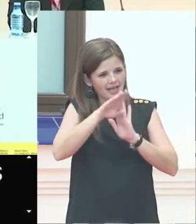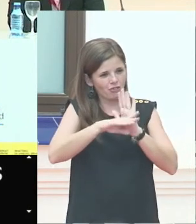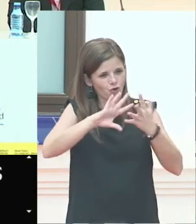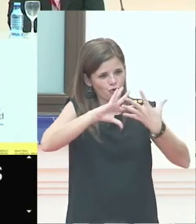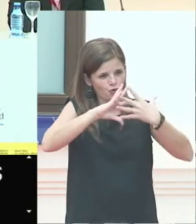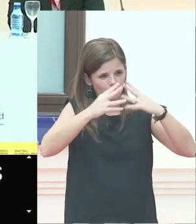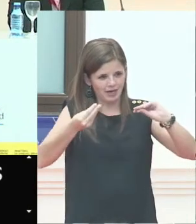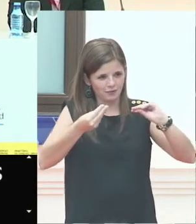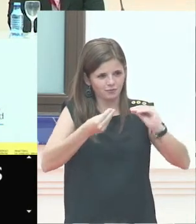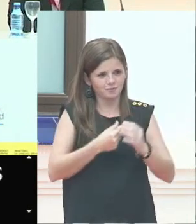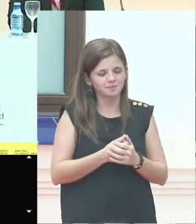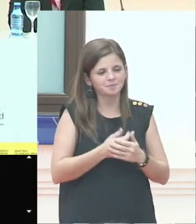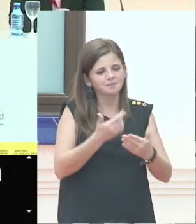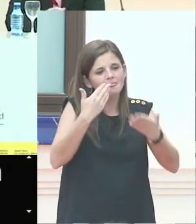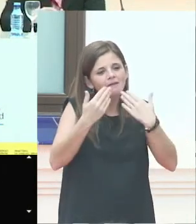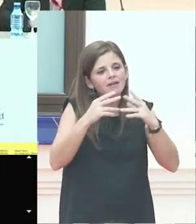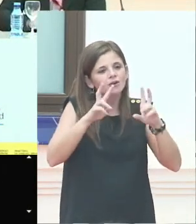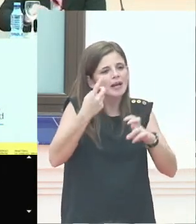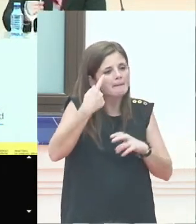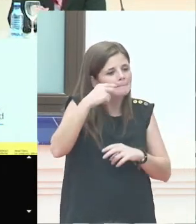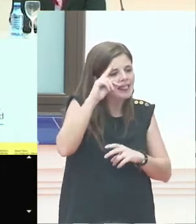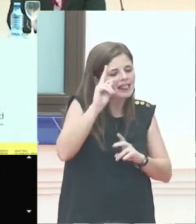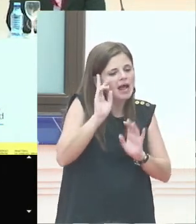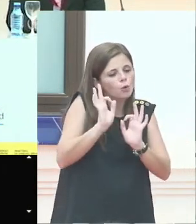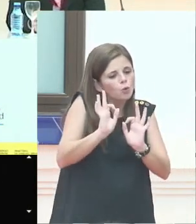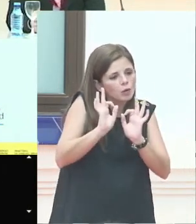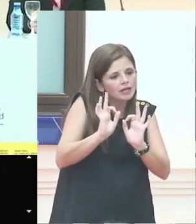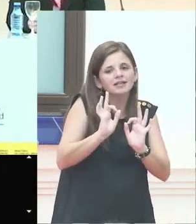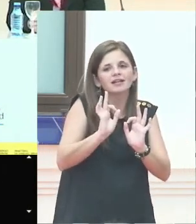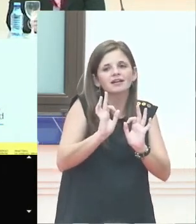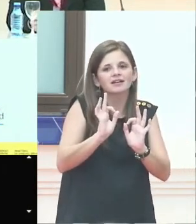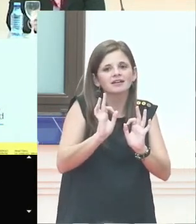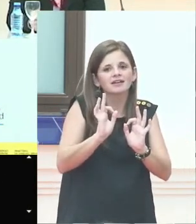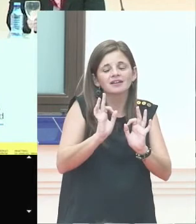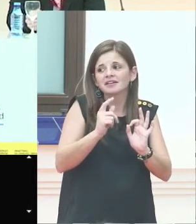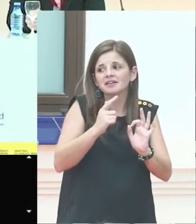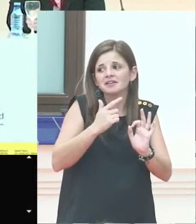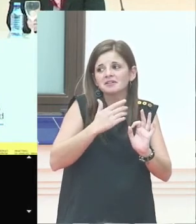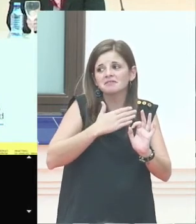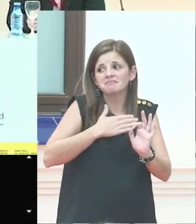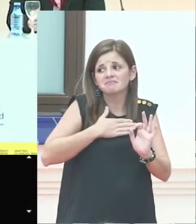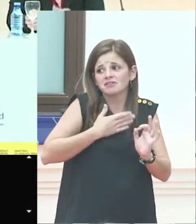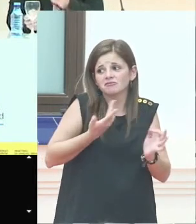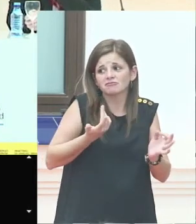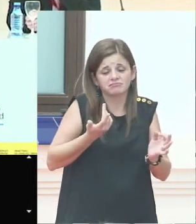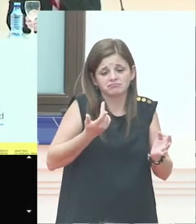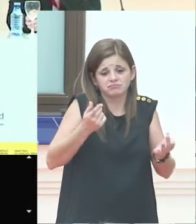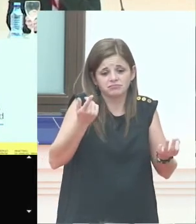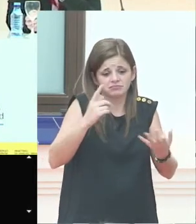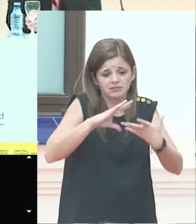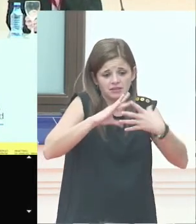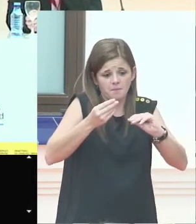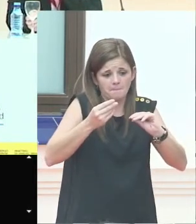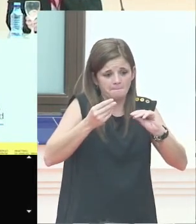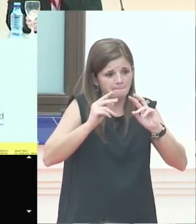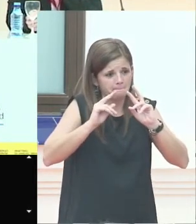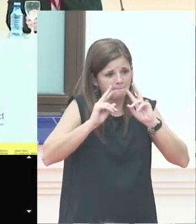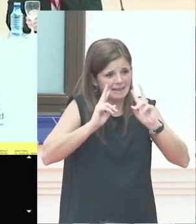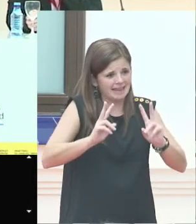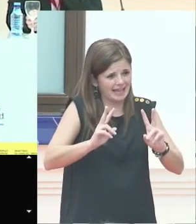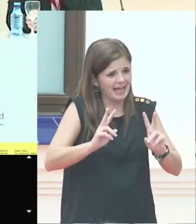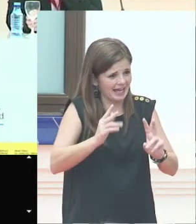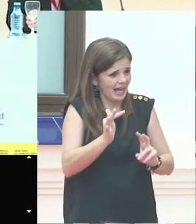¿no? Habéis hablado de experiencias concretas y demás. Entiendo que las ventajas son evidentes, ¿no?, por lo que habéis comentado aquí, pero